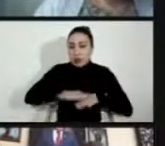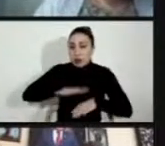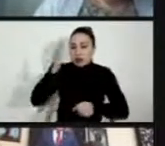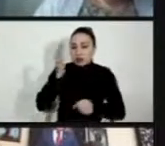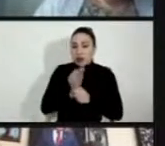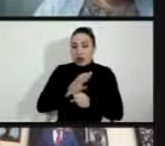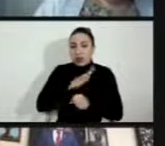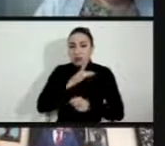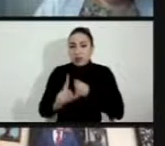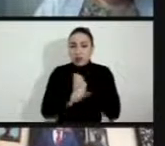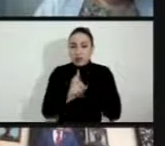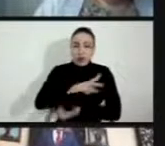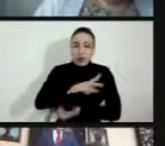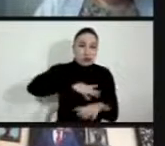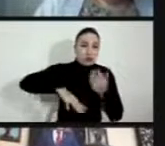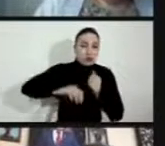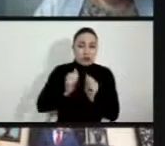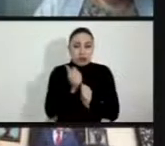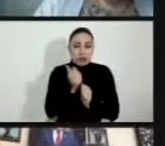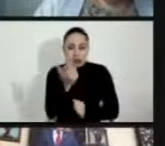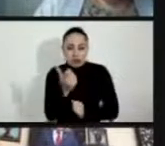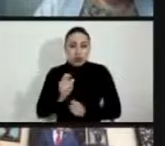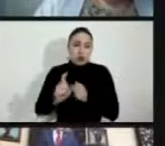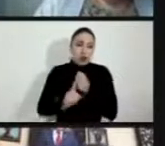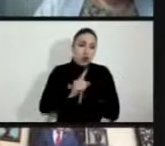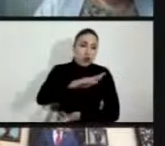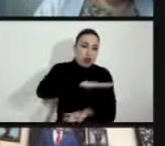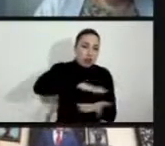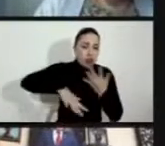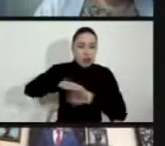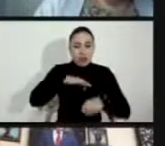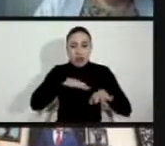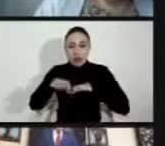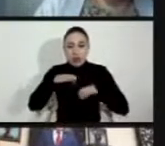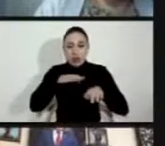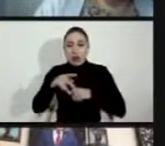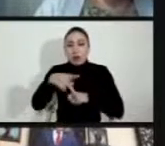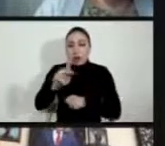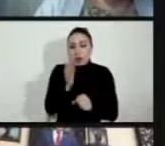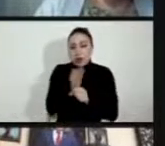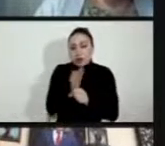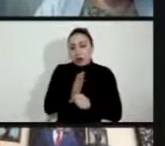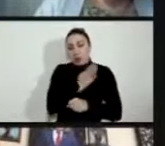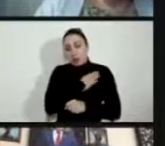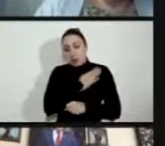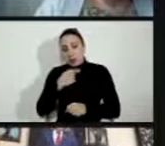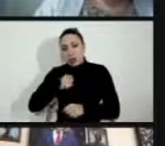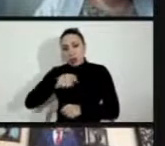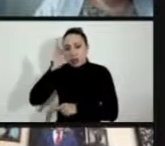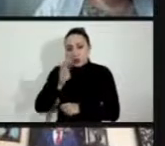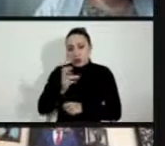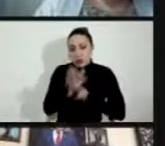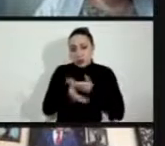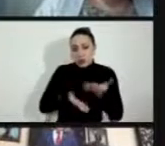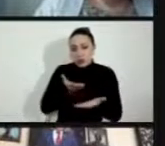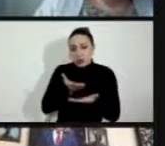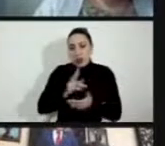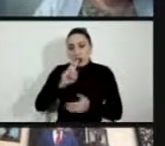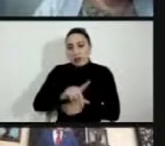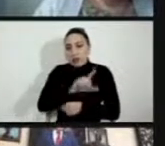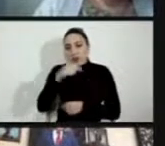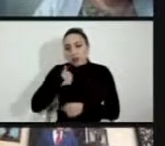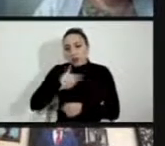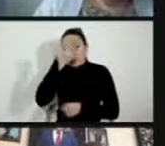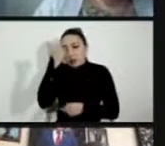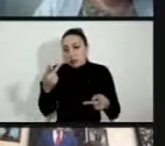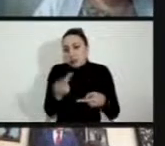pues en esta ocasión voy a aceptar la modificación, porque si no sé el resultado, seguramente el grupo de la